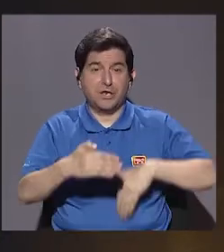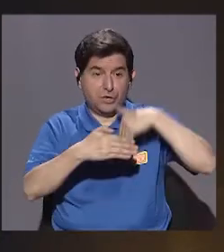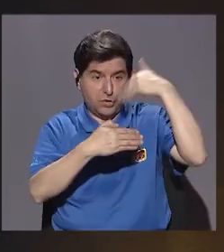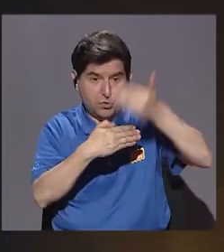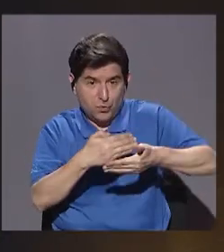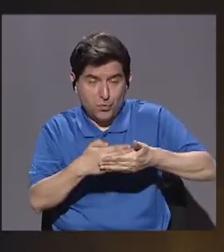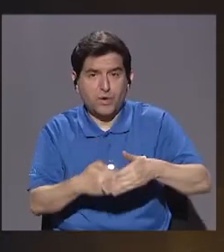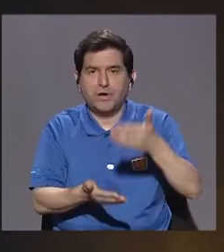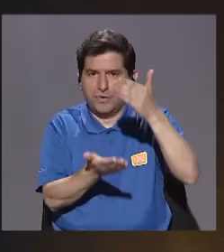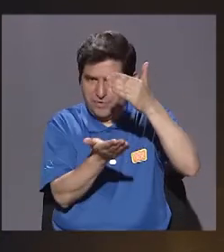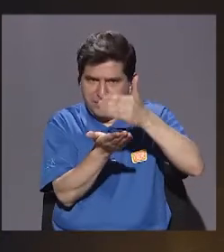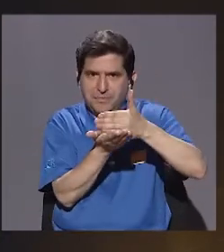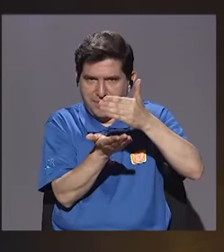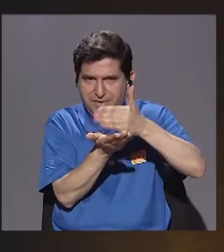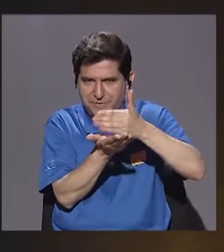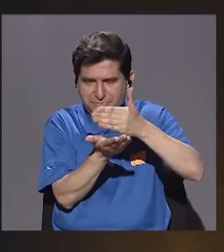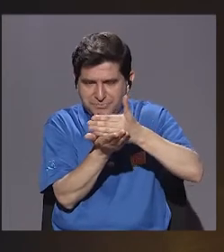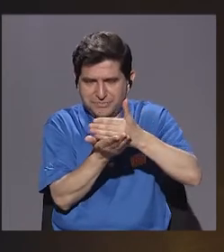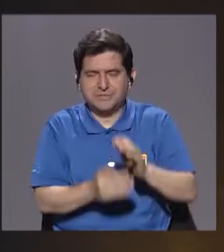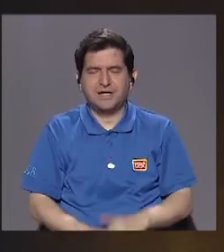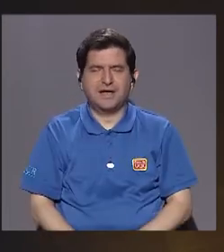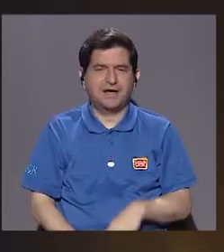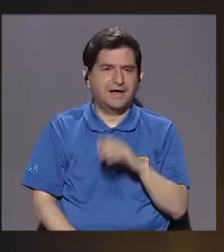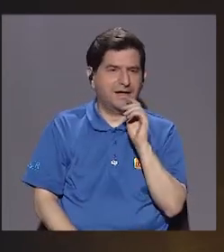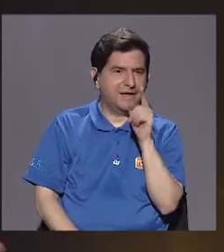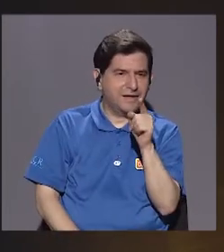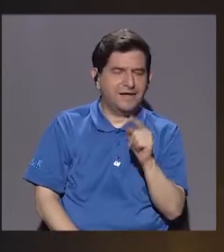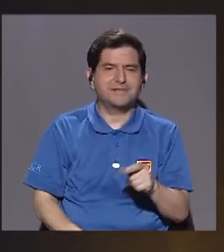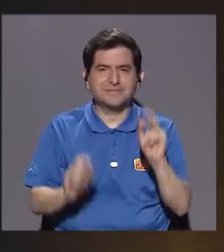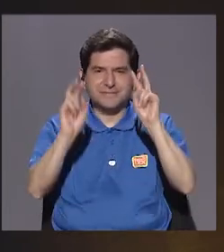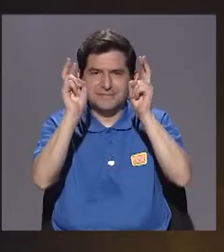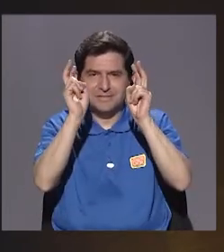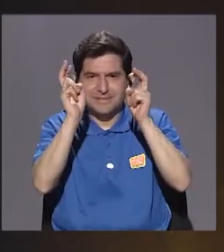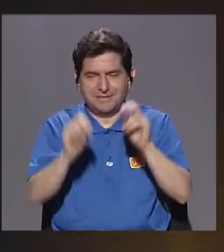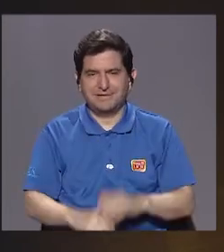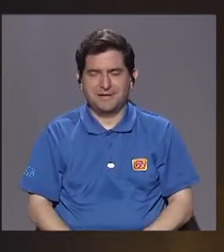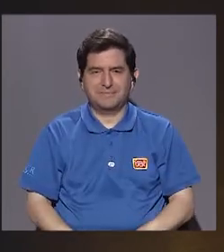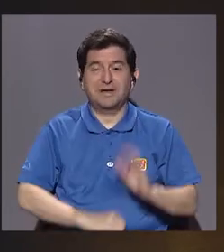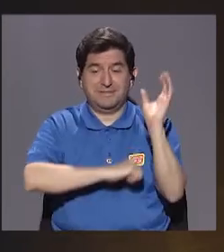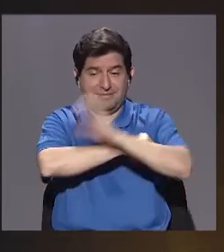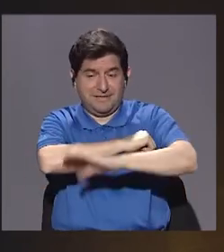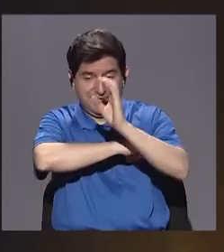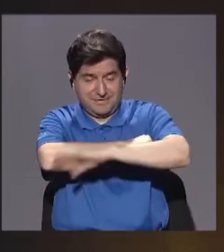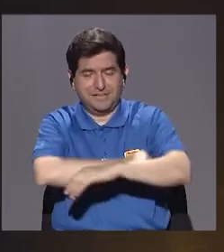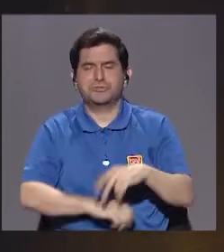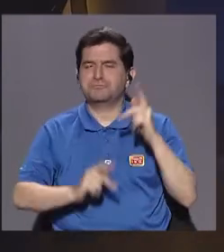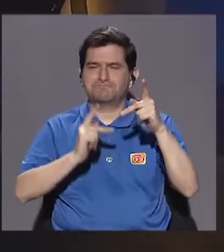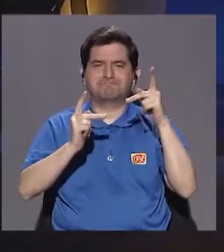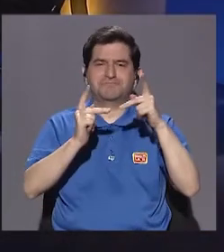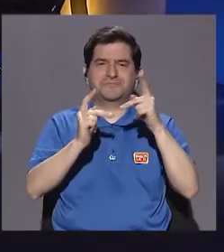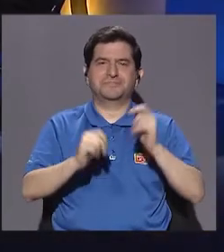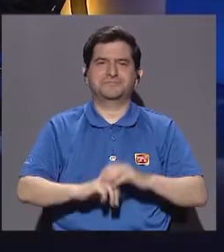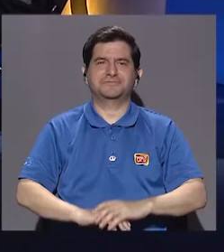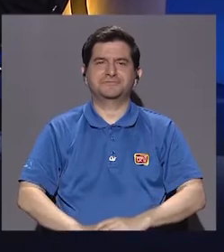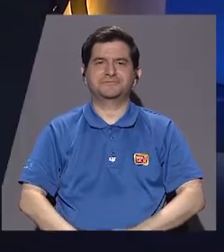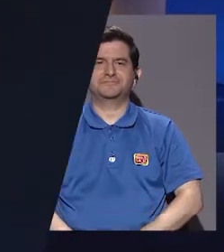de la próxima pausa el tema de esto de las sanciones este efecto